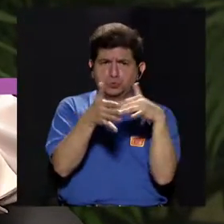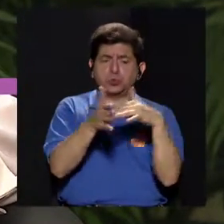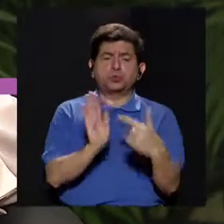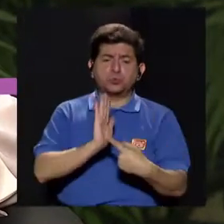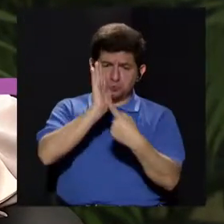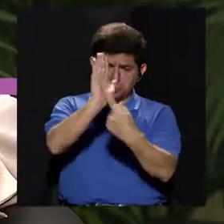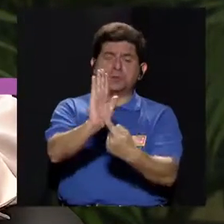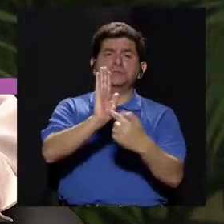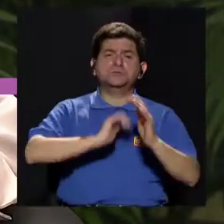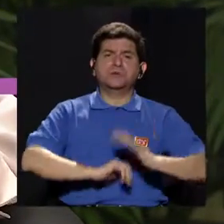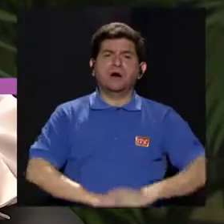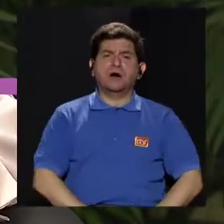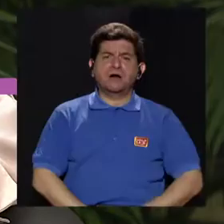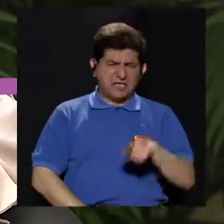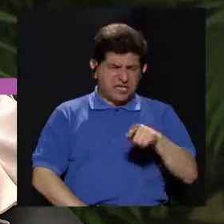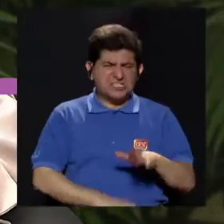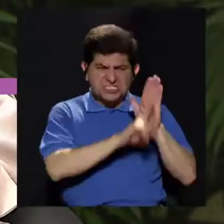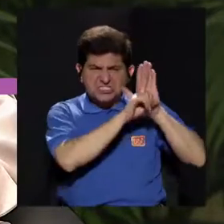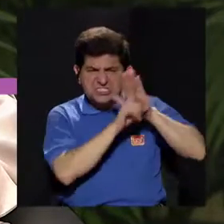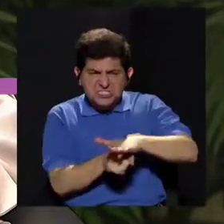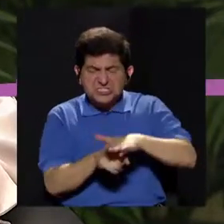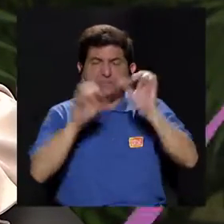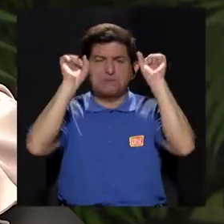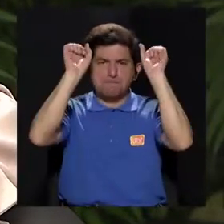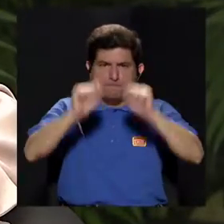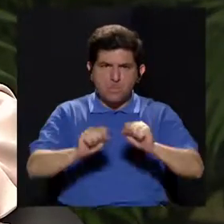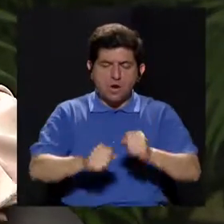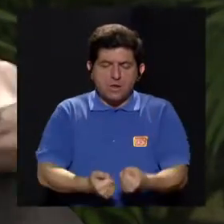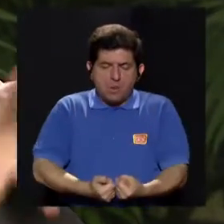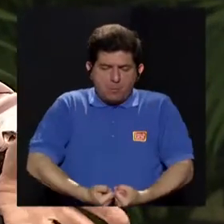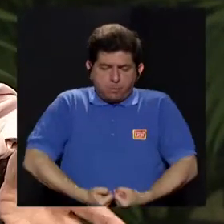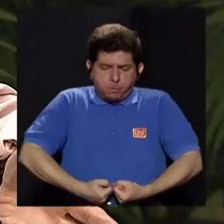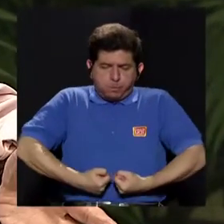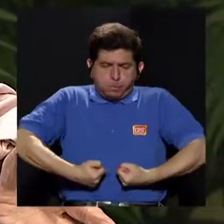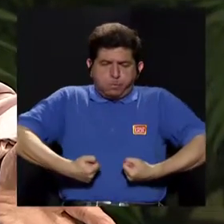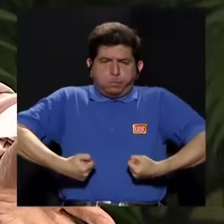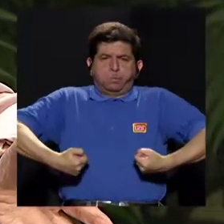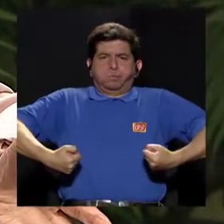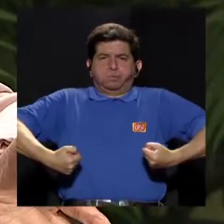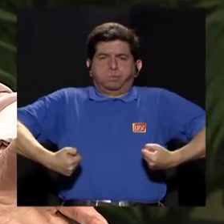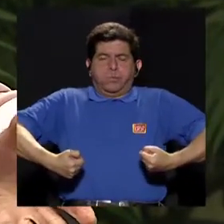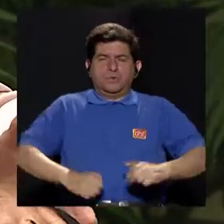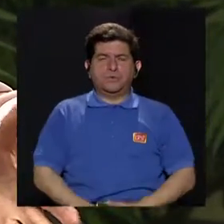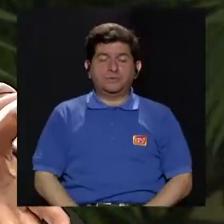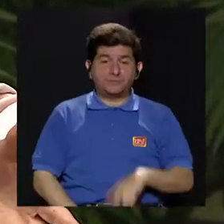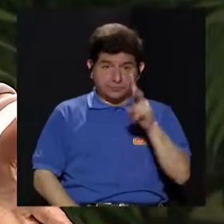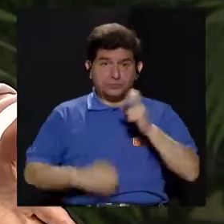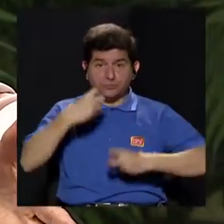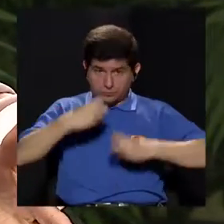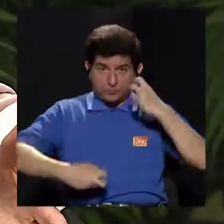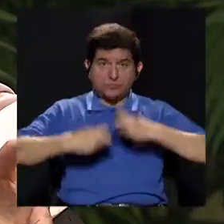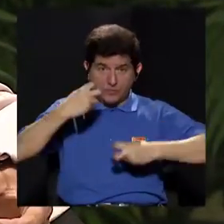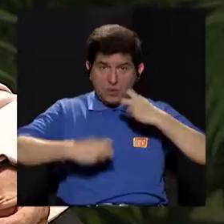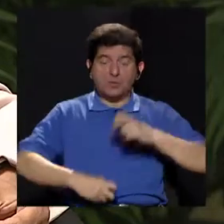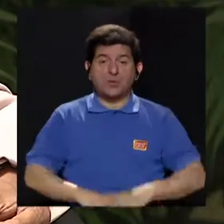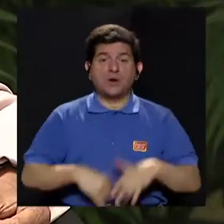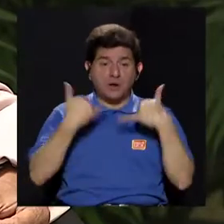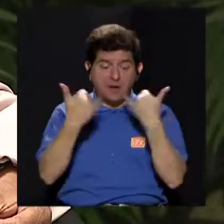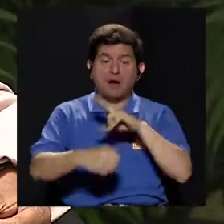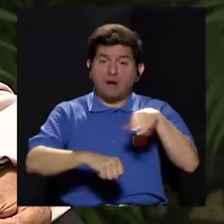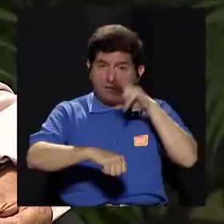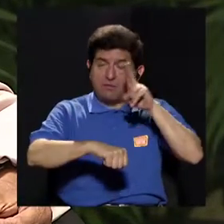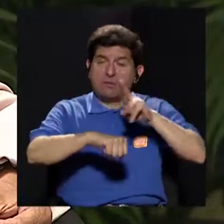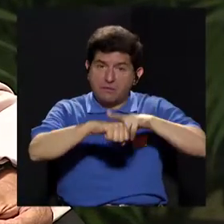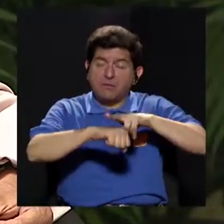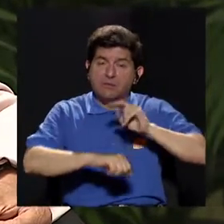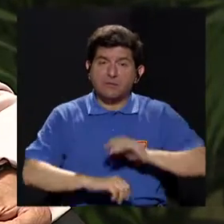que demuestran que el bullying puede ser, la obesidad, que es un trastorno